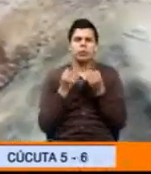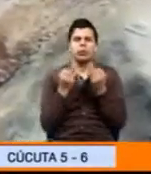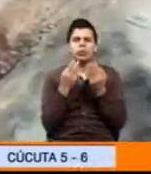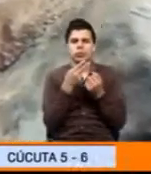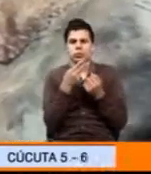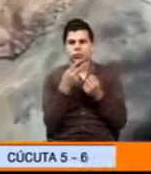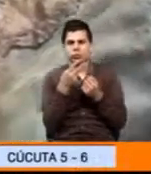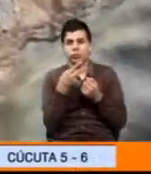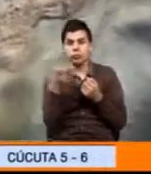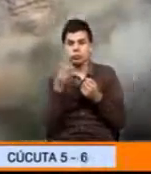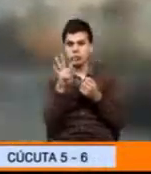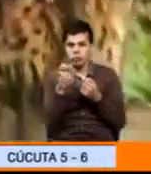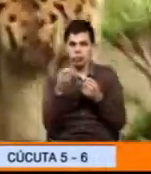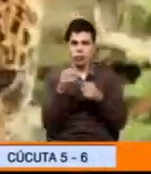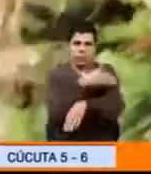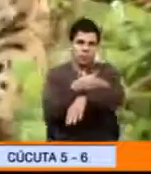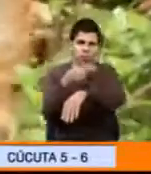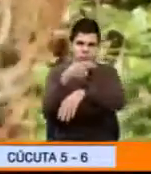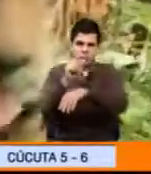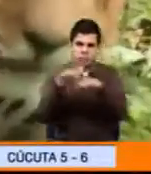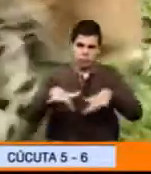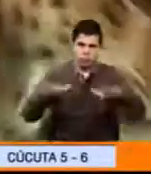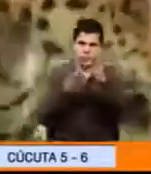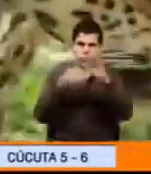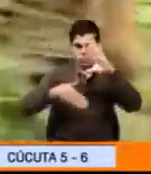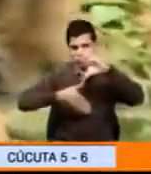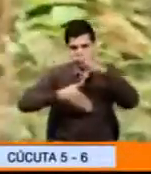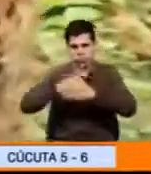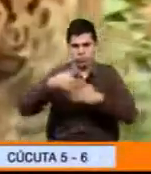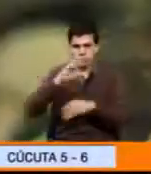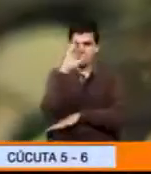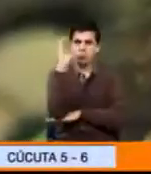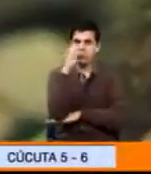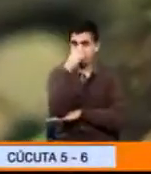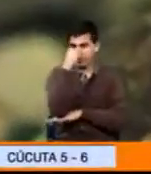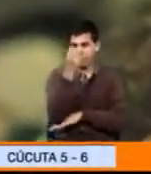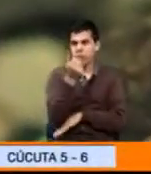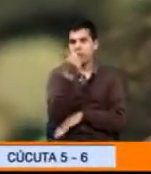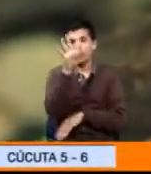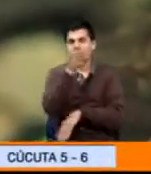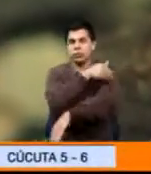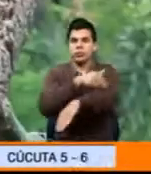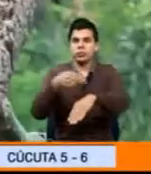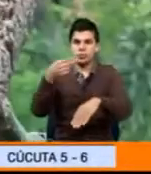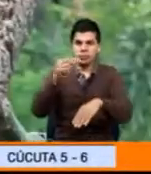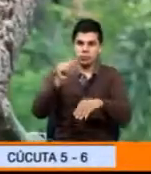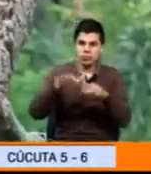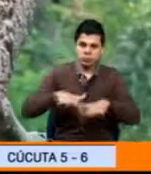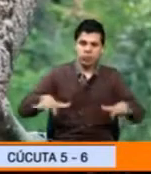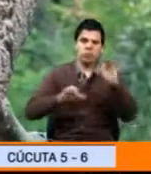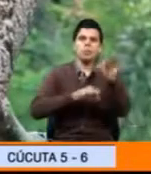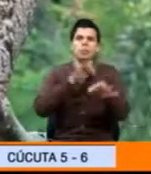de hectáreas de área protegida que se conservan en América Latina, Colombia conserva más de 14 millones de hectáreas de área